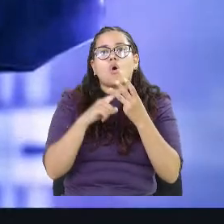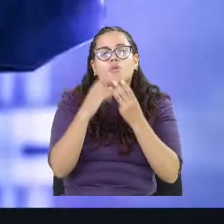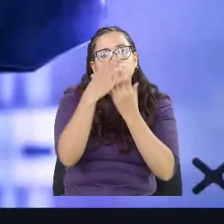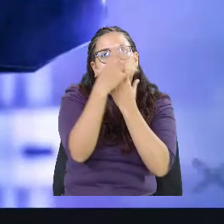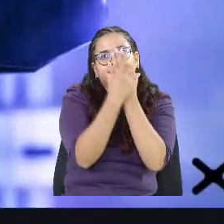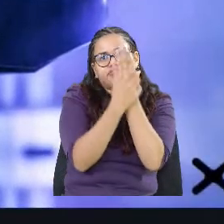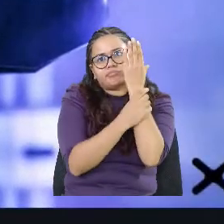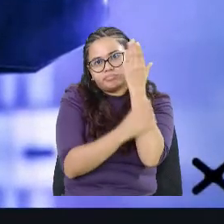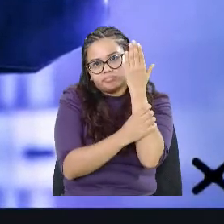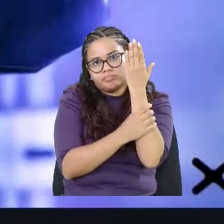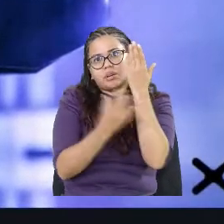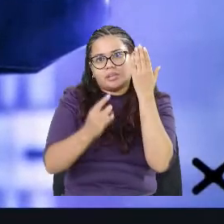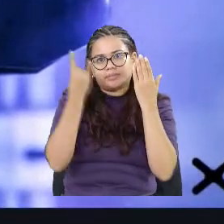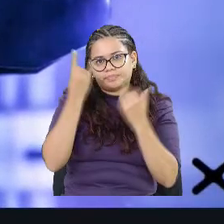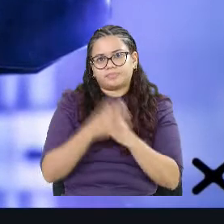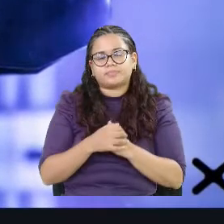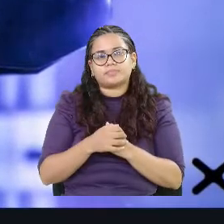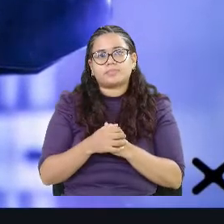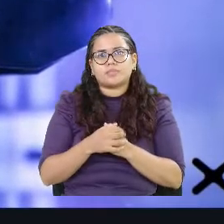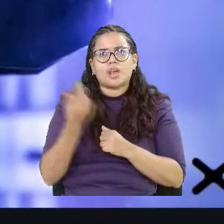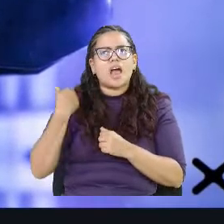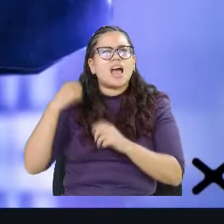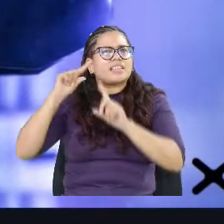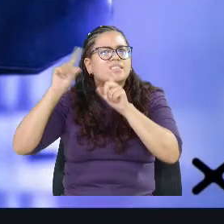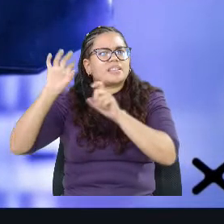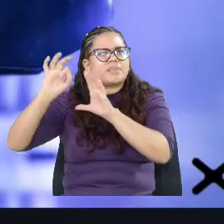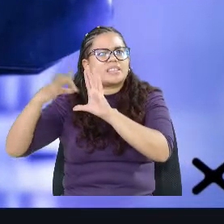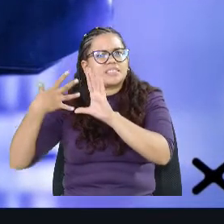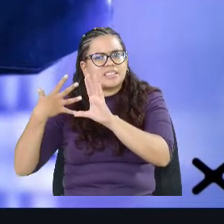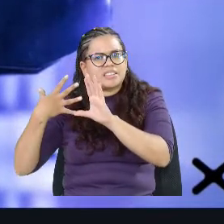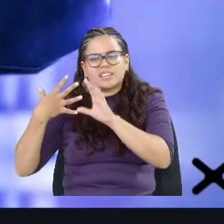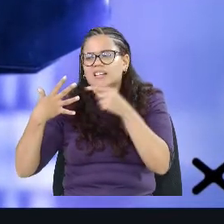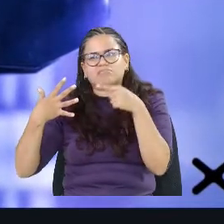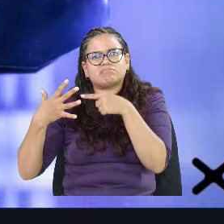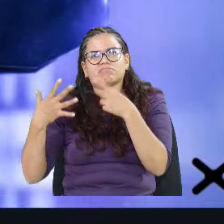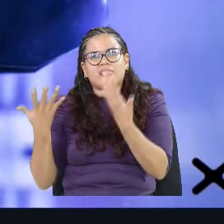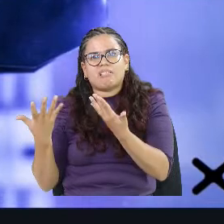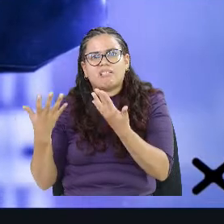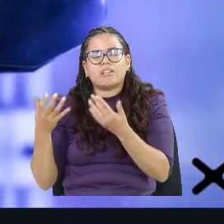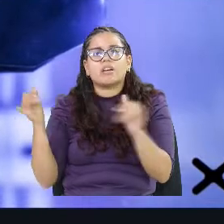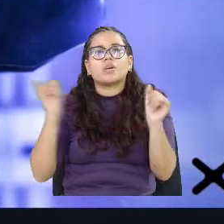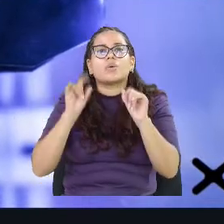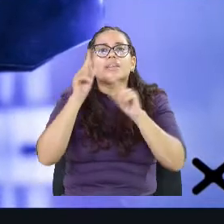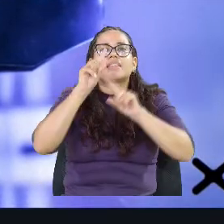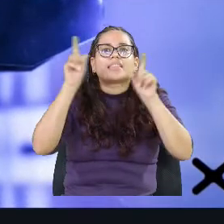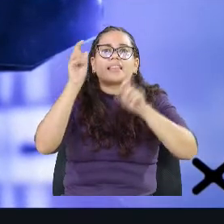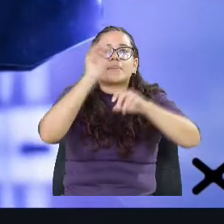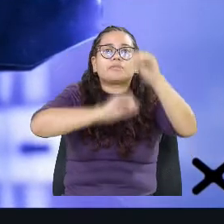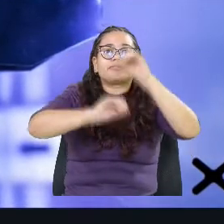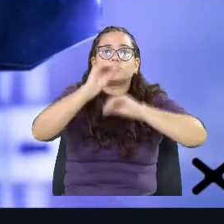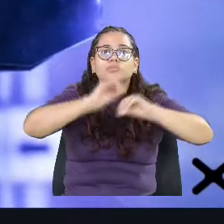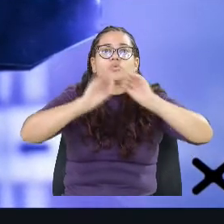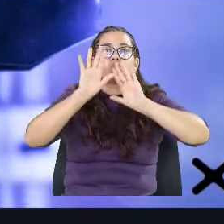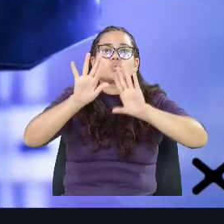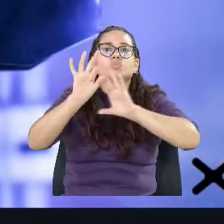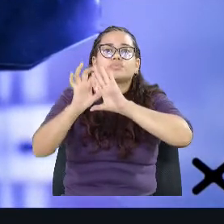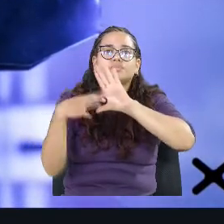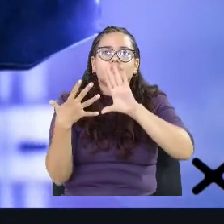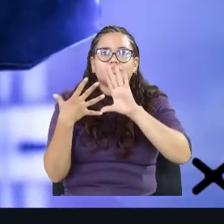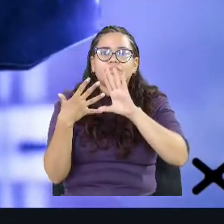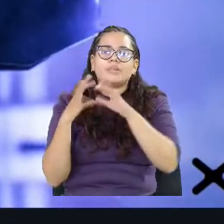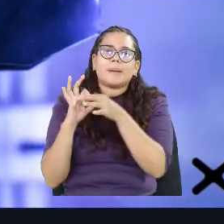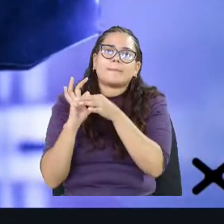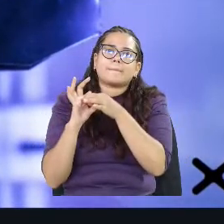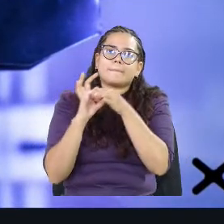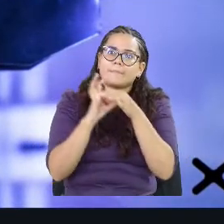Ahora, cuando nosotros nos referimos a digital, nos referimos más a lo que es la fabricación digital. Y este es el conjunto